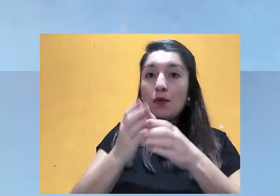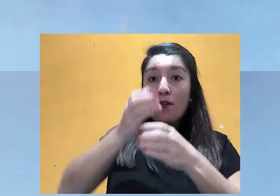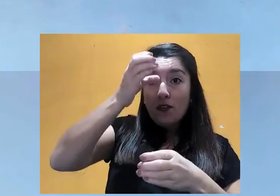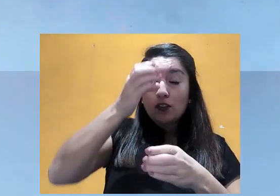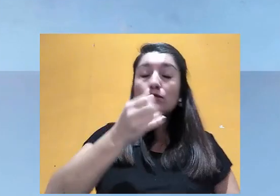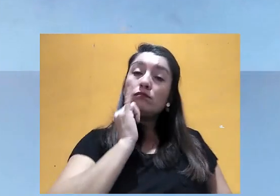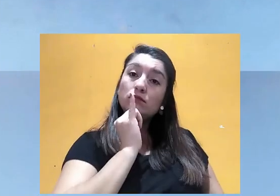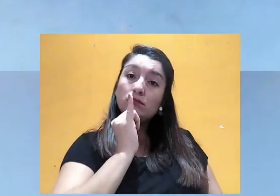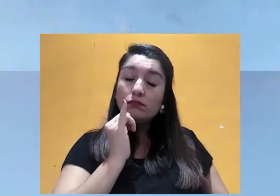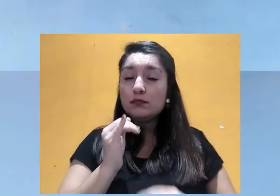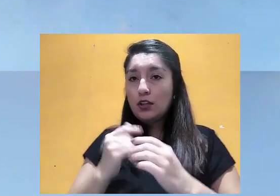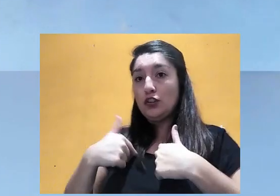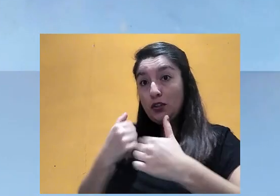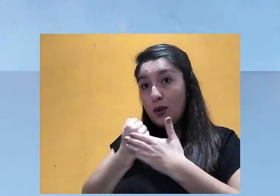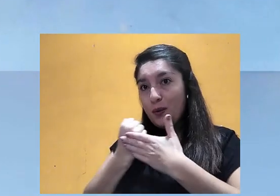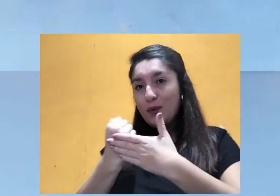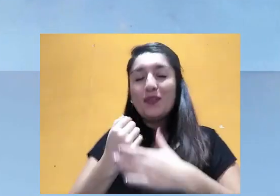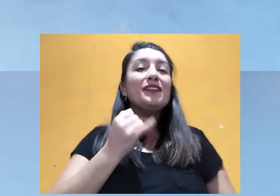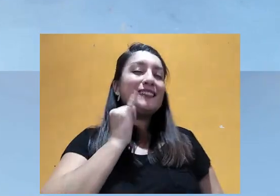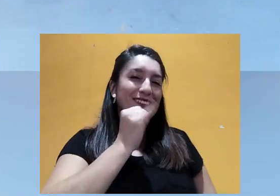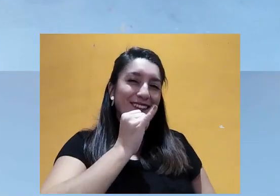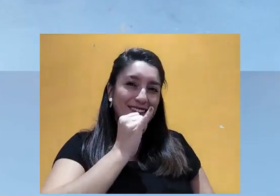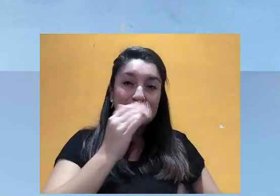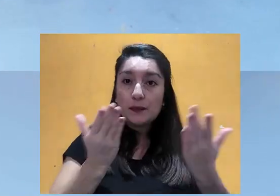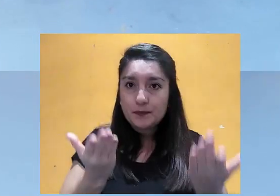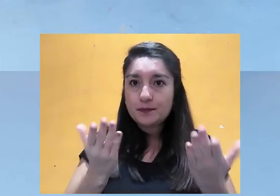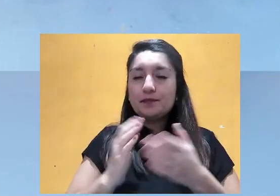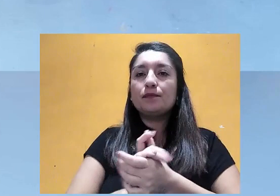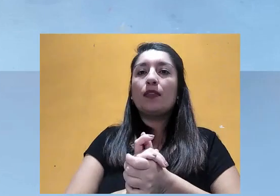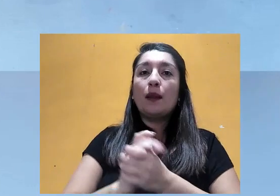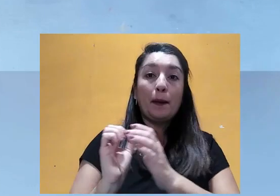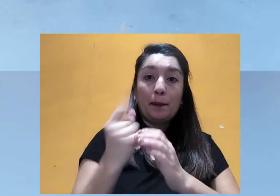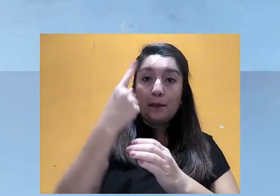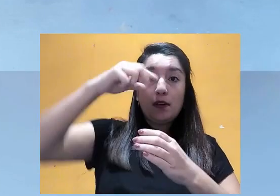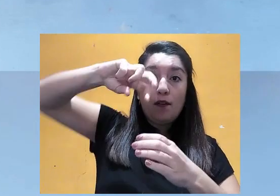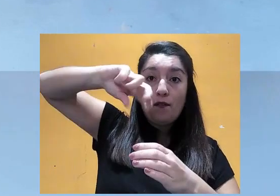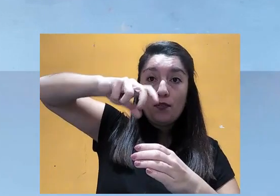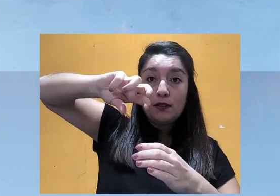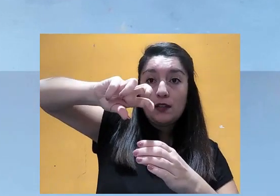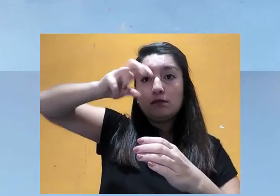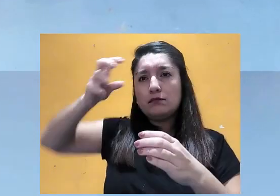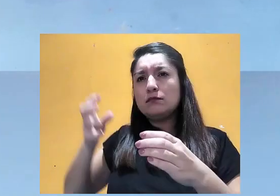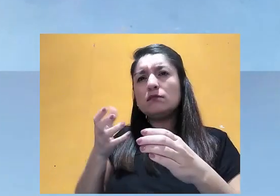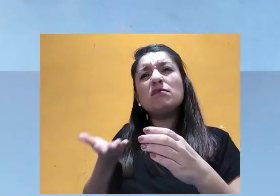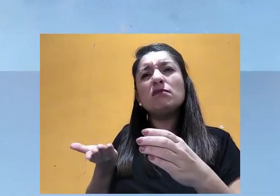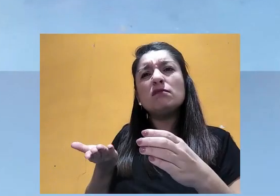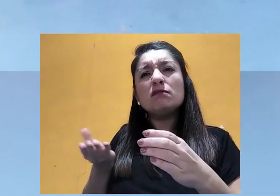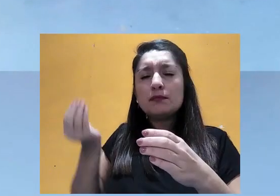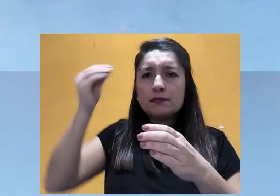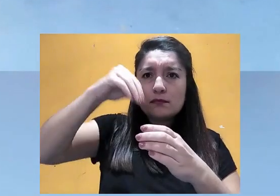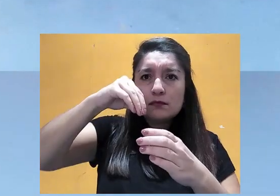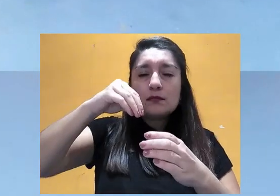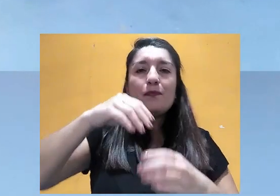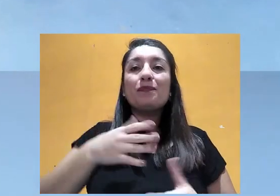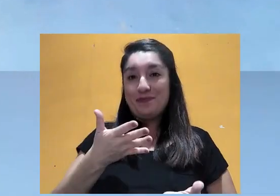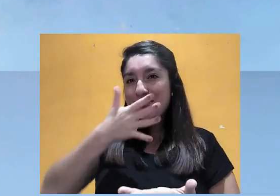Ok. ¿Yo te ayudo? Sí. Entonces, vamos a abrir nuestra botella y le vamos a poner agua.